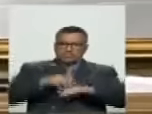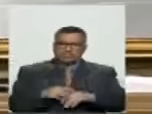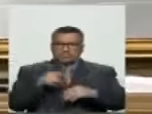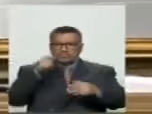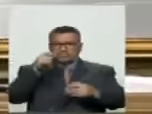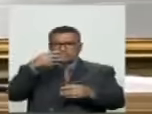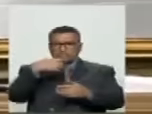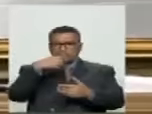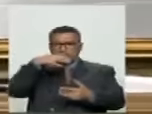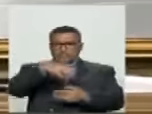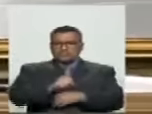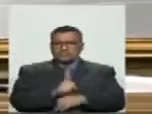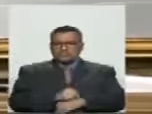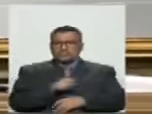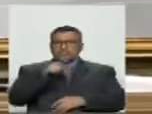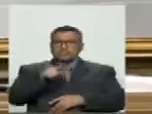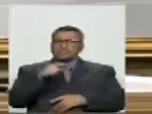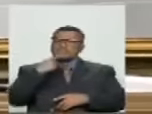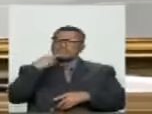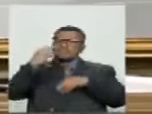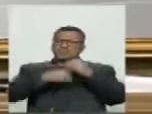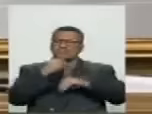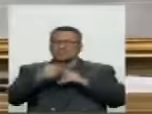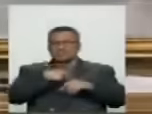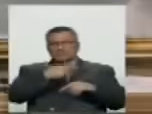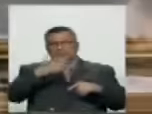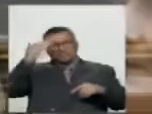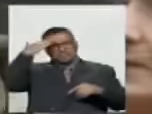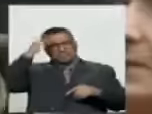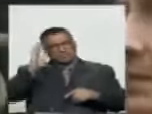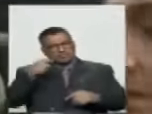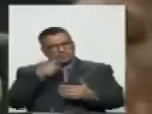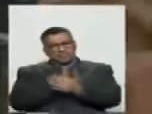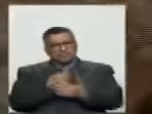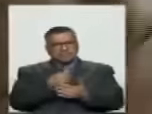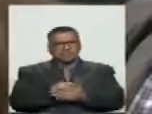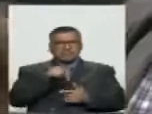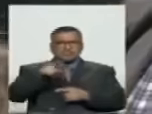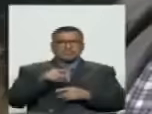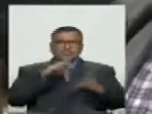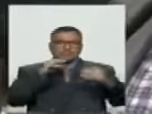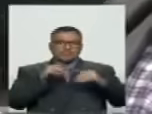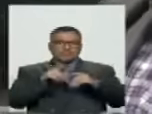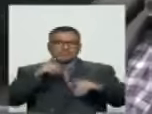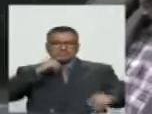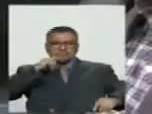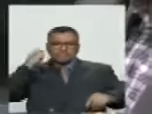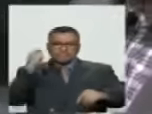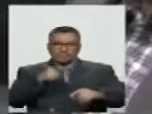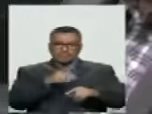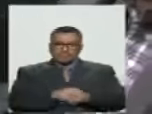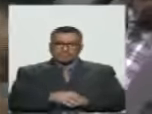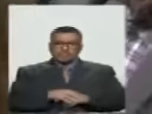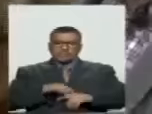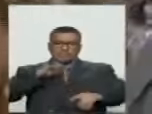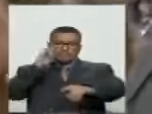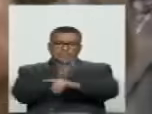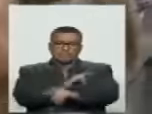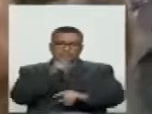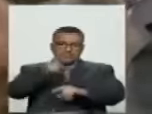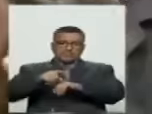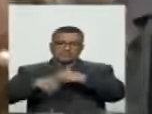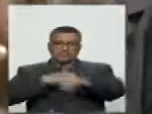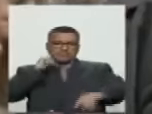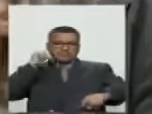cobrar. ¿A qué te refieres tú cuando dices a cobrar? ¿Estás hablando de venganza? ¿Estás dando una